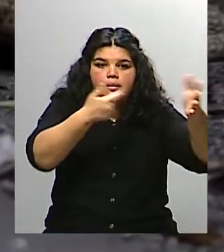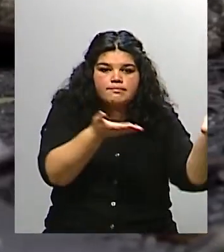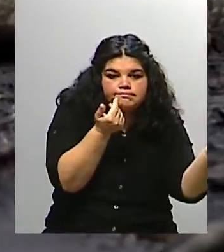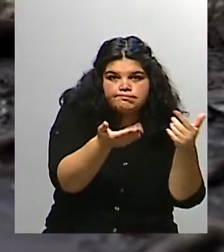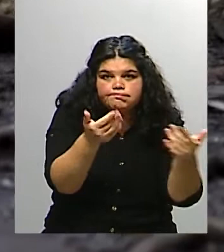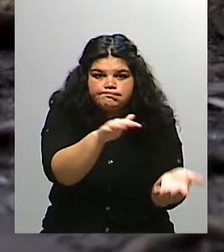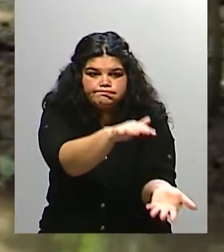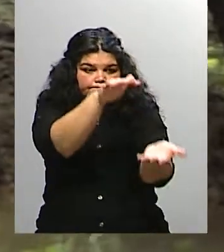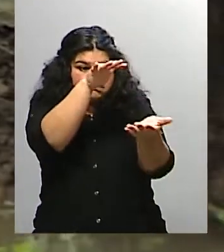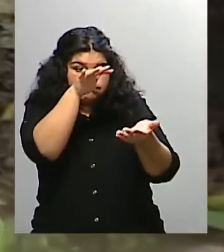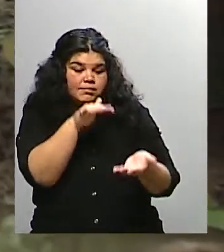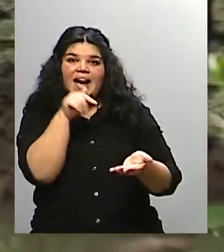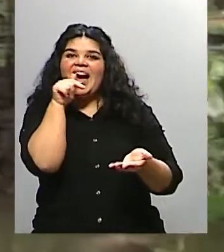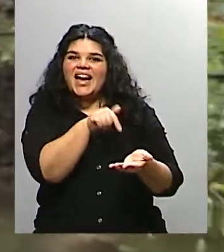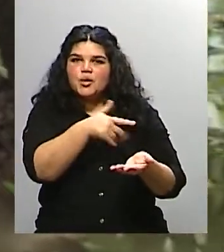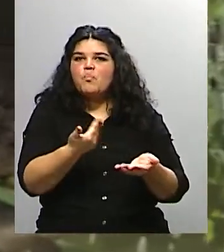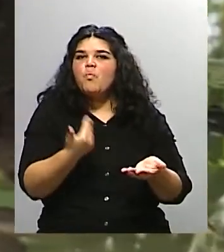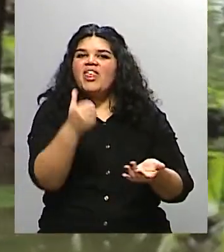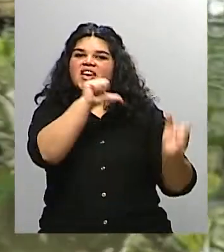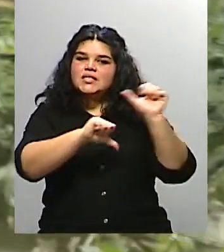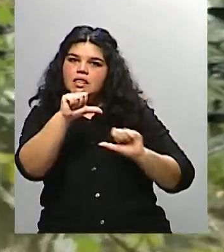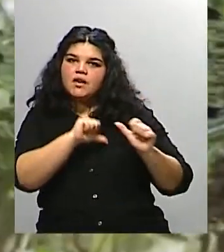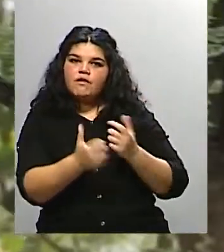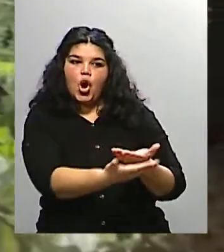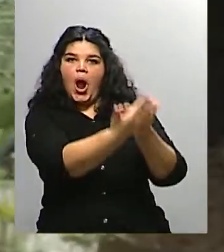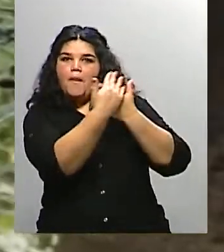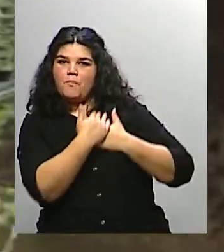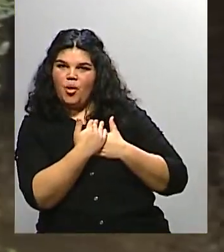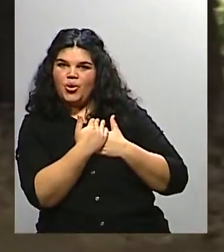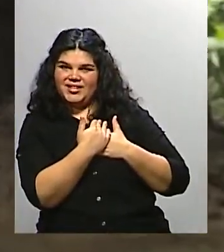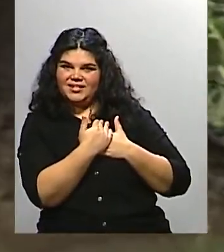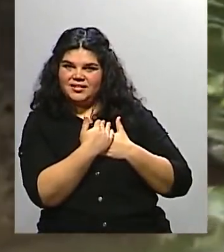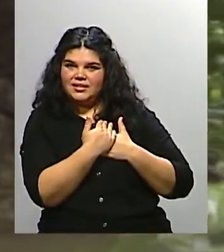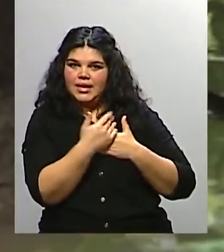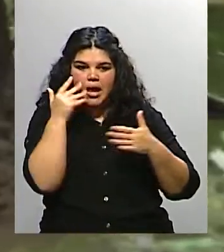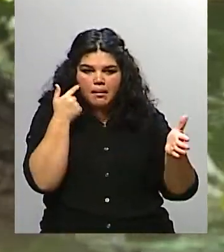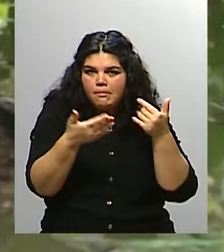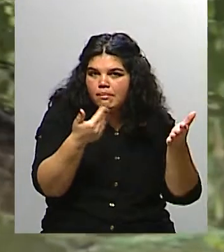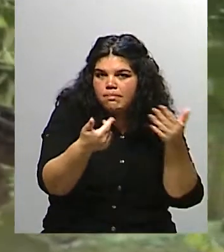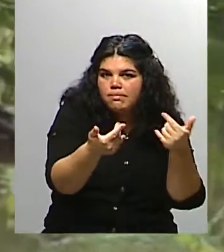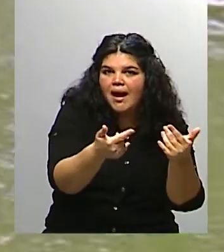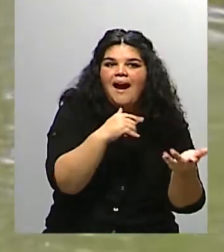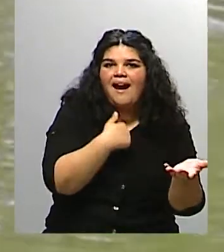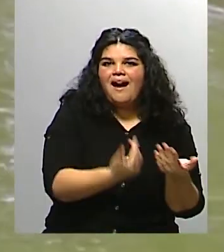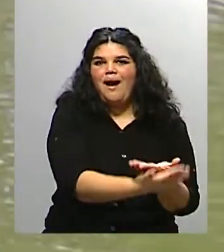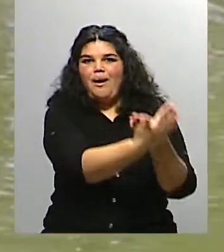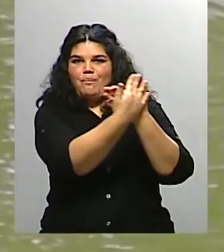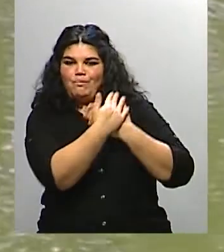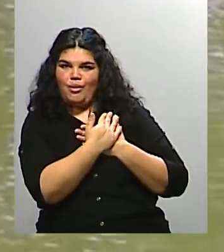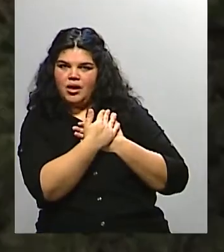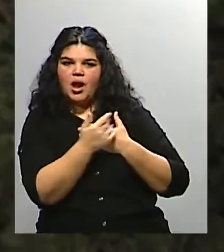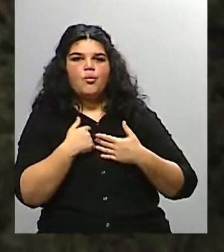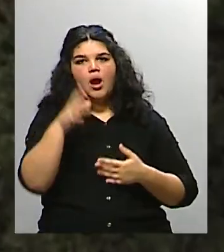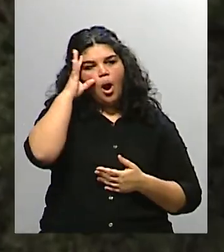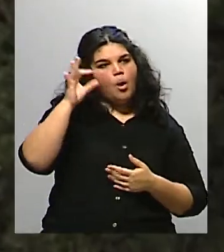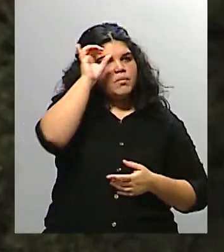permite respaldar, digamos, las informaciones de una manera contundente. No es una opinión, no es un parecer, sino que hay